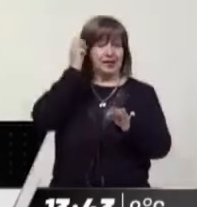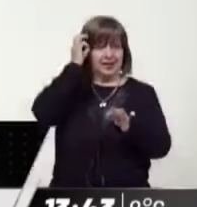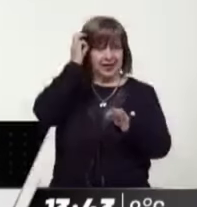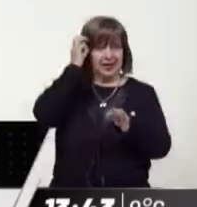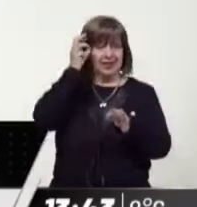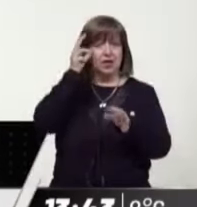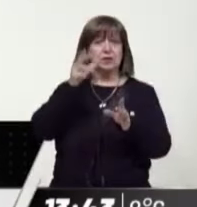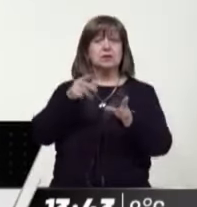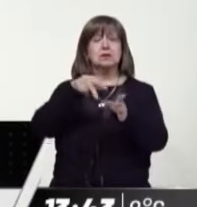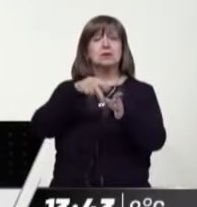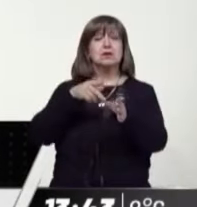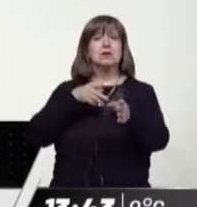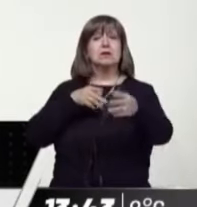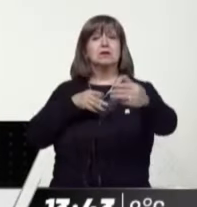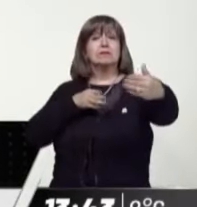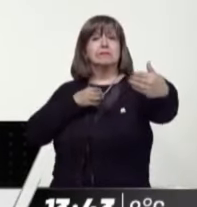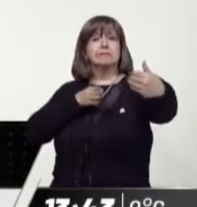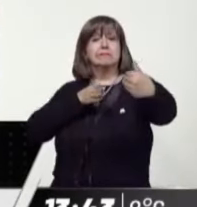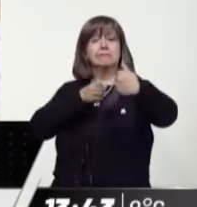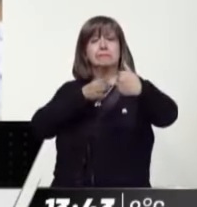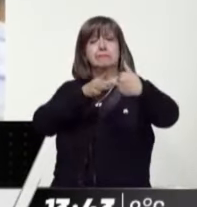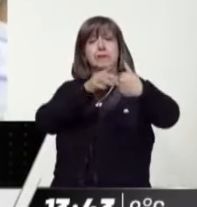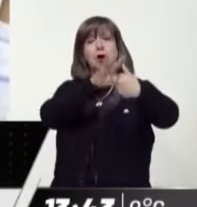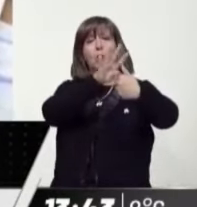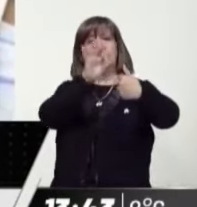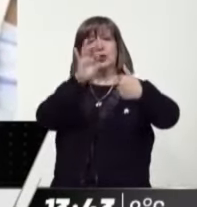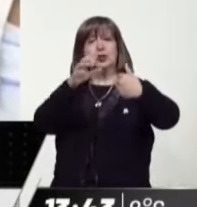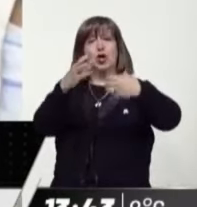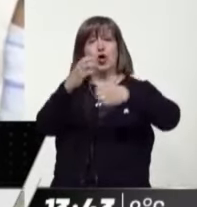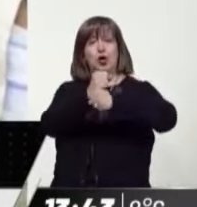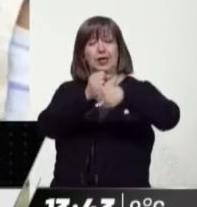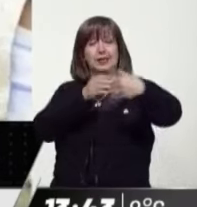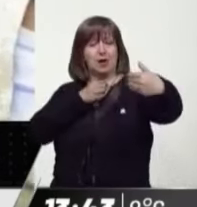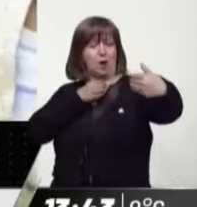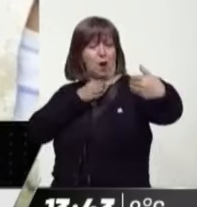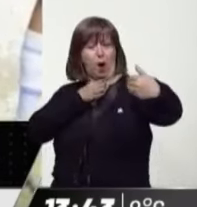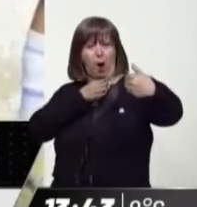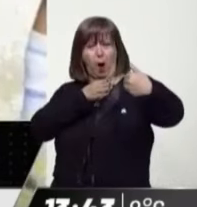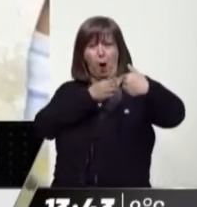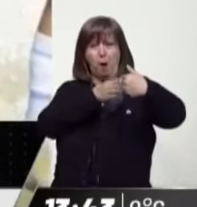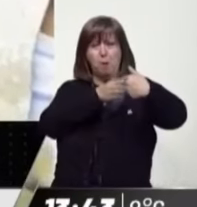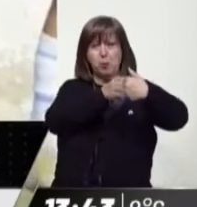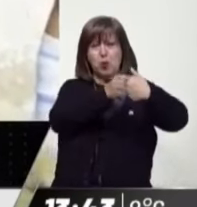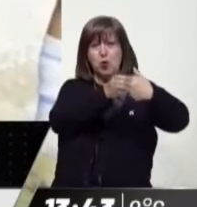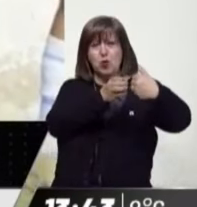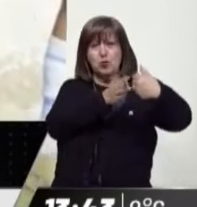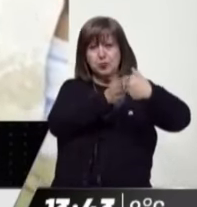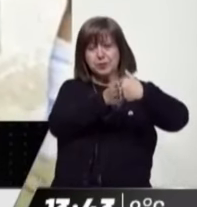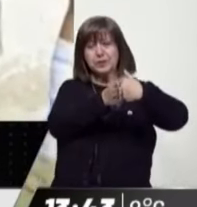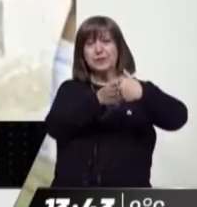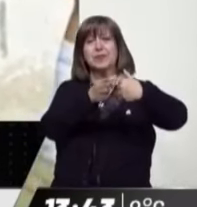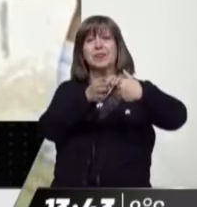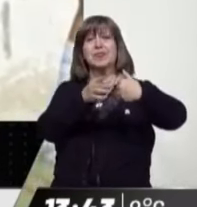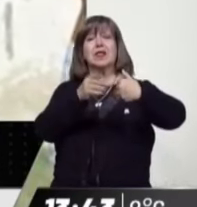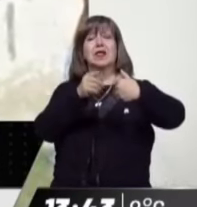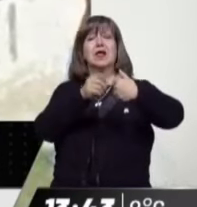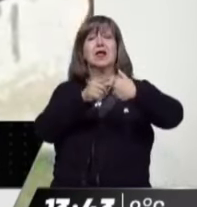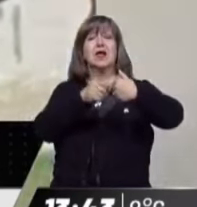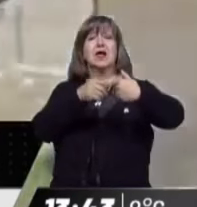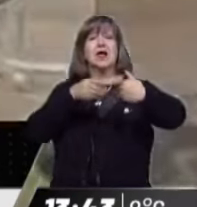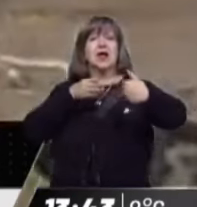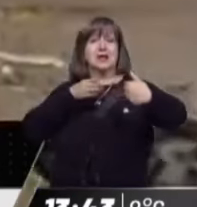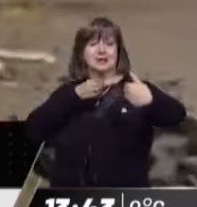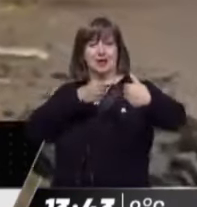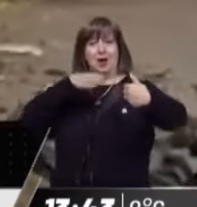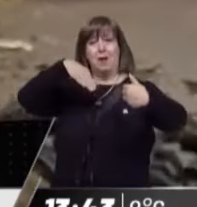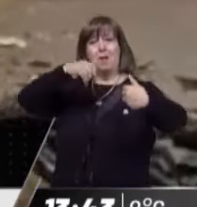investigan, chocaron contra un colectivo del grupo 400. Esto ocurrió en la esquina de Matiú y Sichiti, en el departamento de Las Heras. Los fallecidos viajaban por